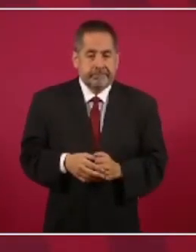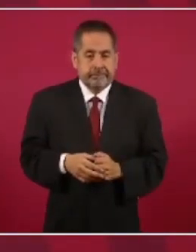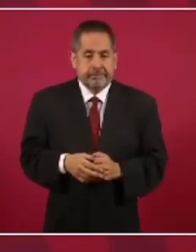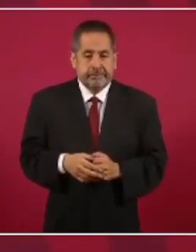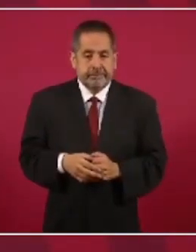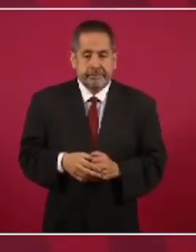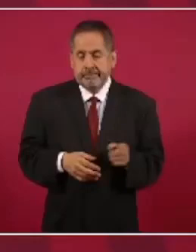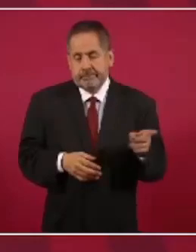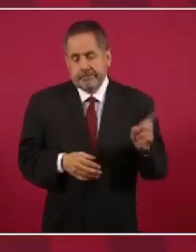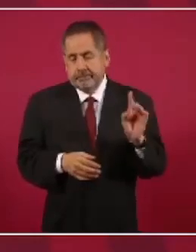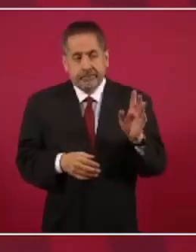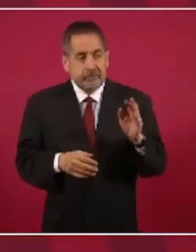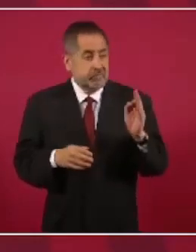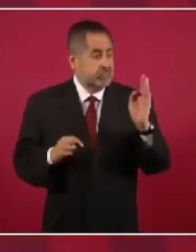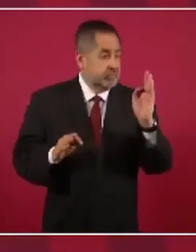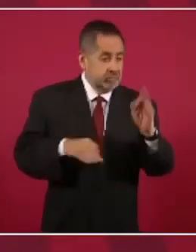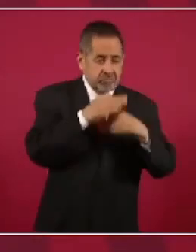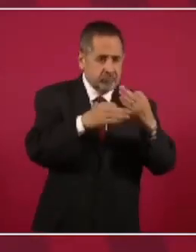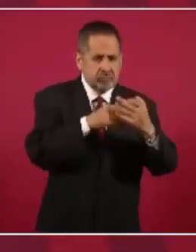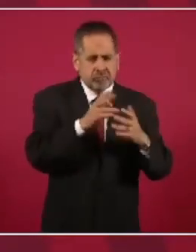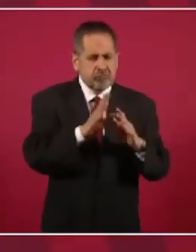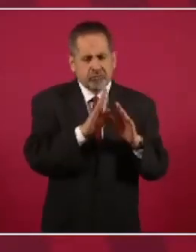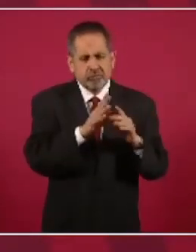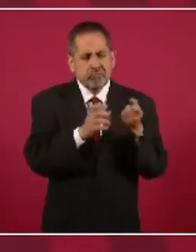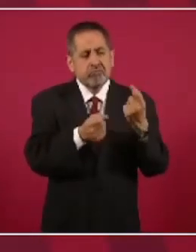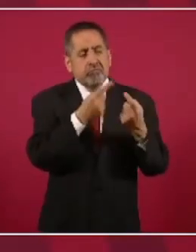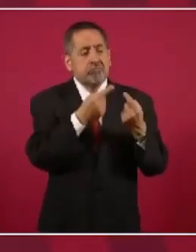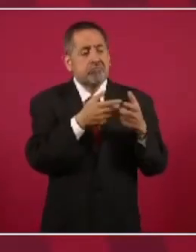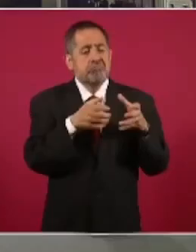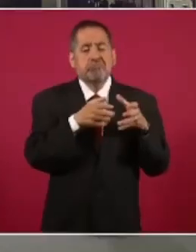Y eso no todos los de la élite.